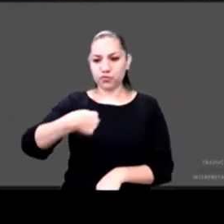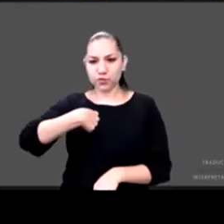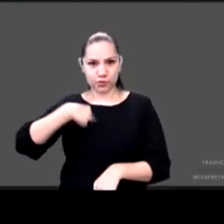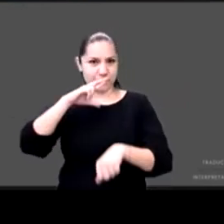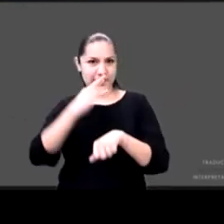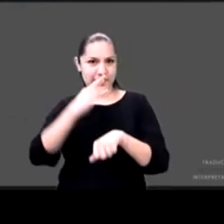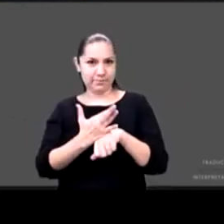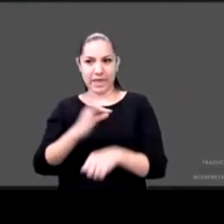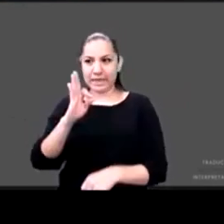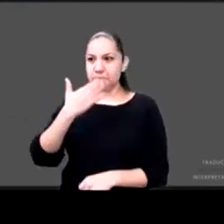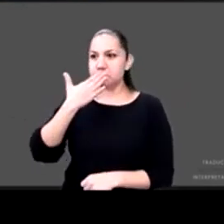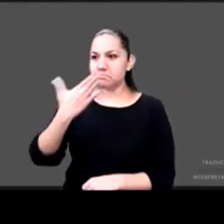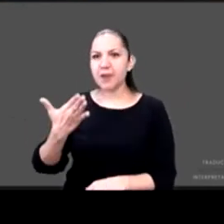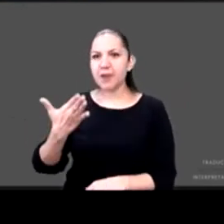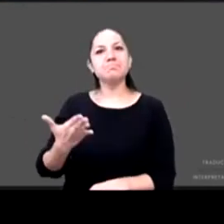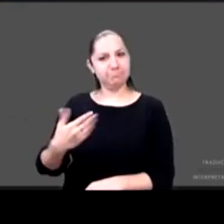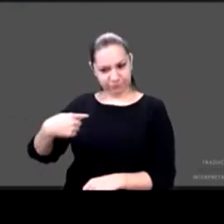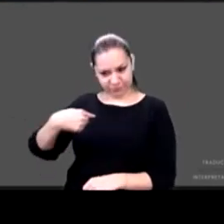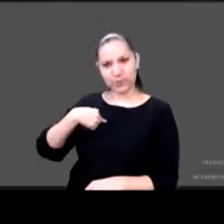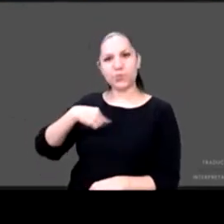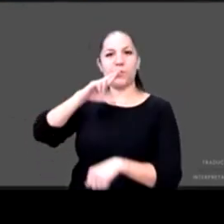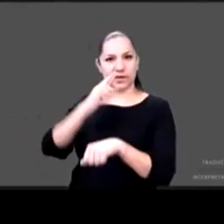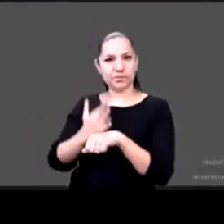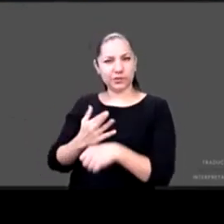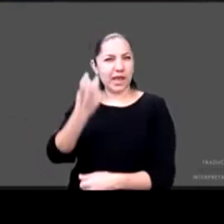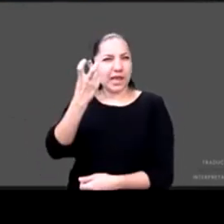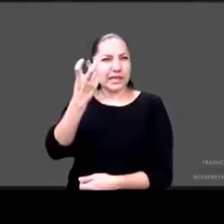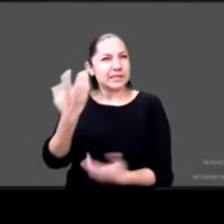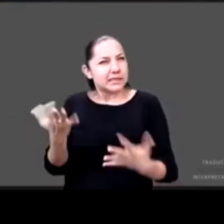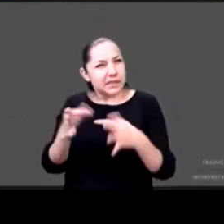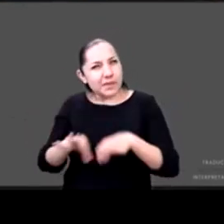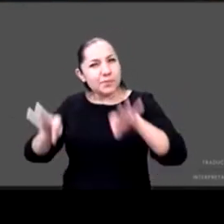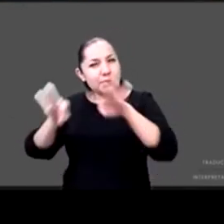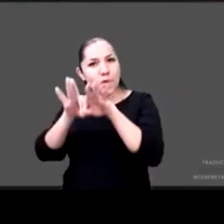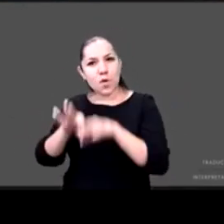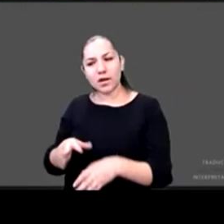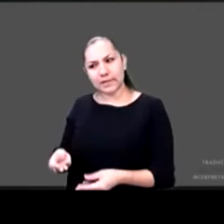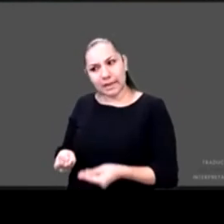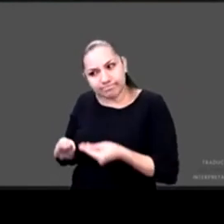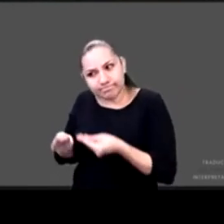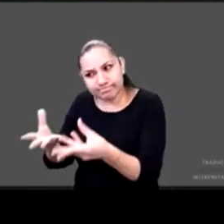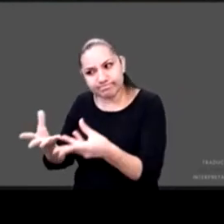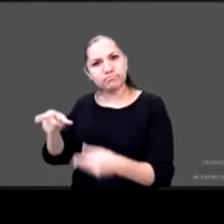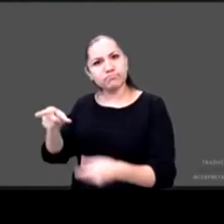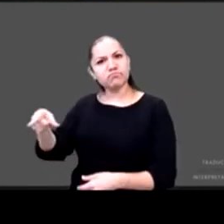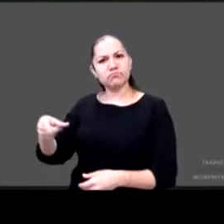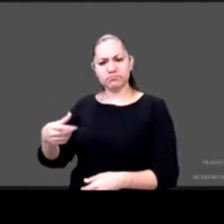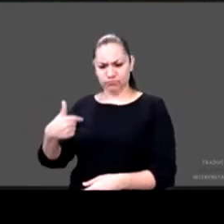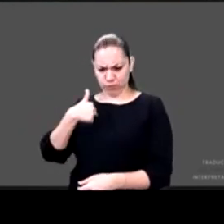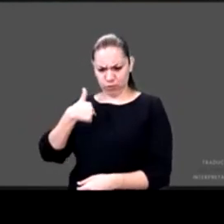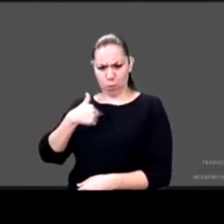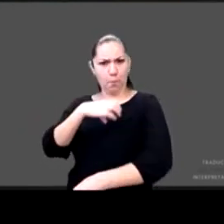de comunicación como los que estén todo el día mirando